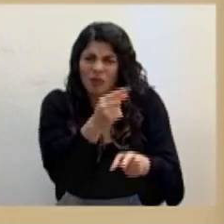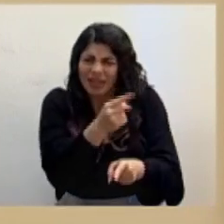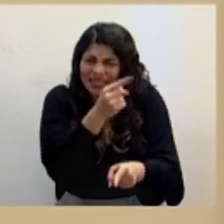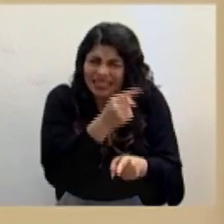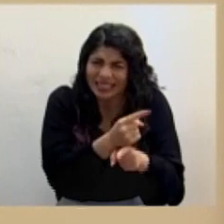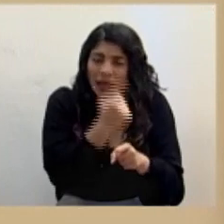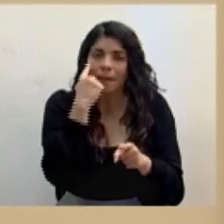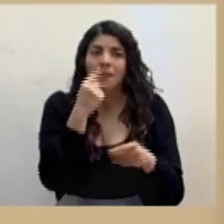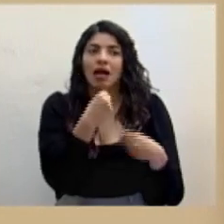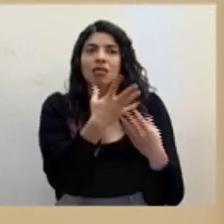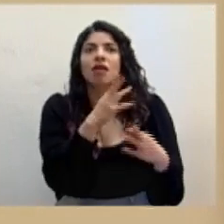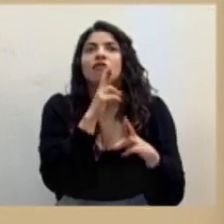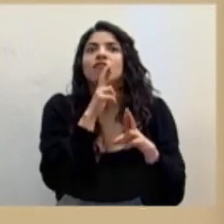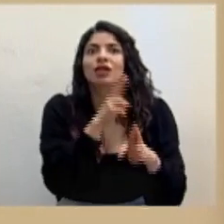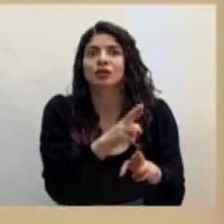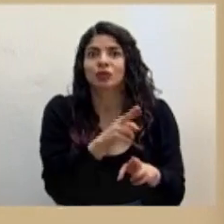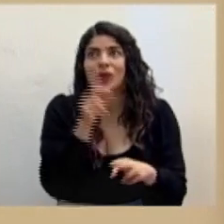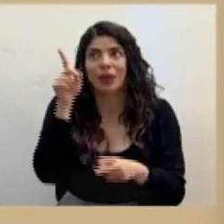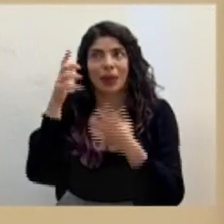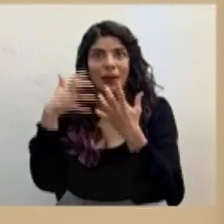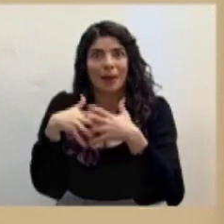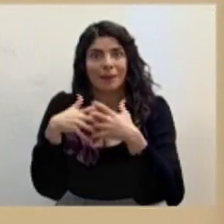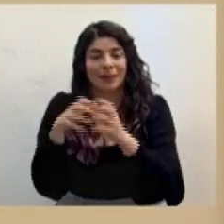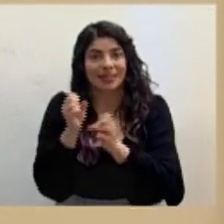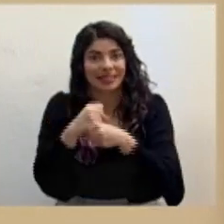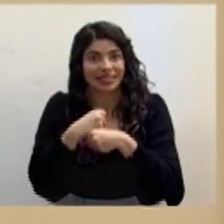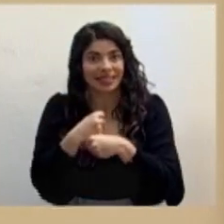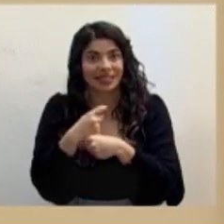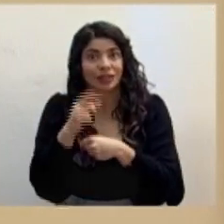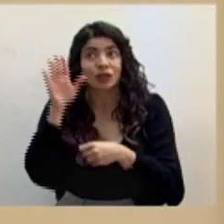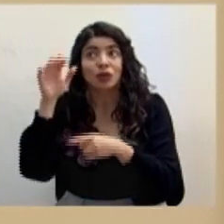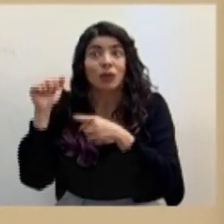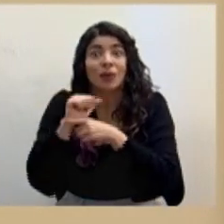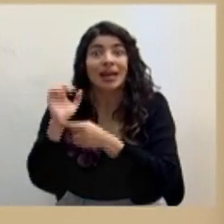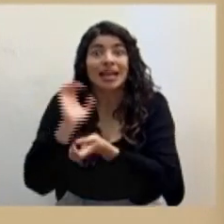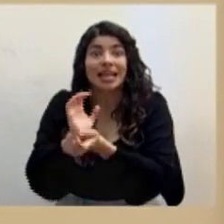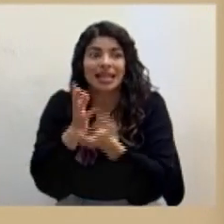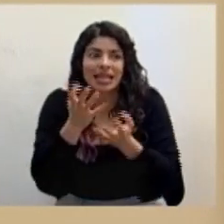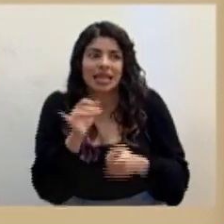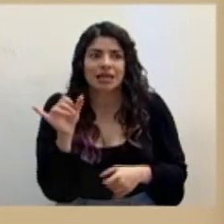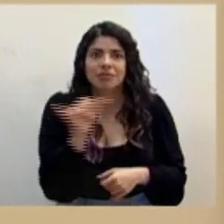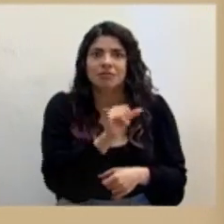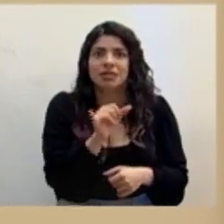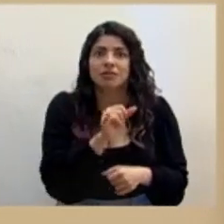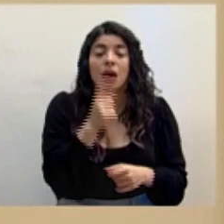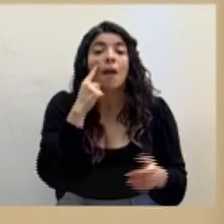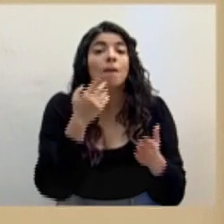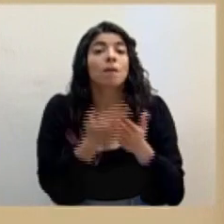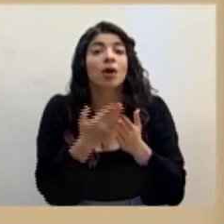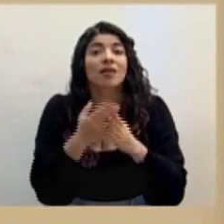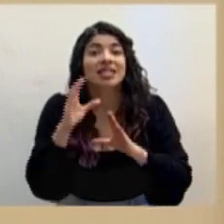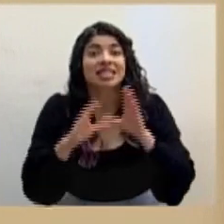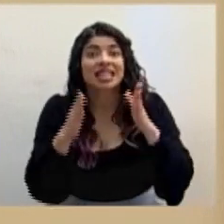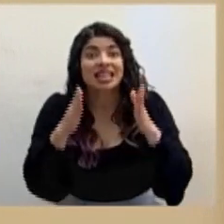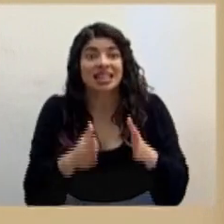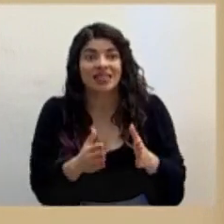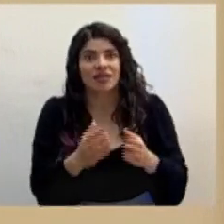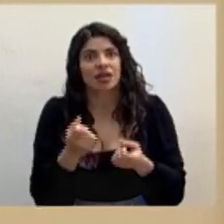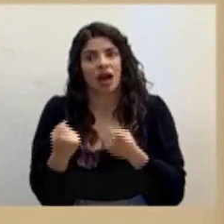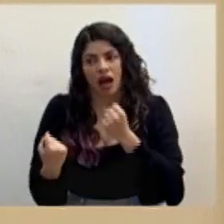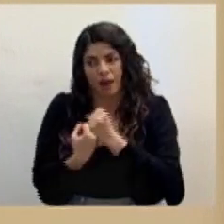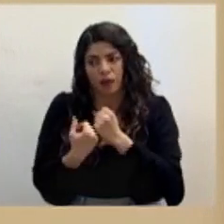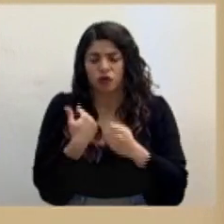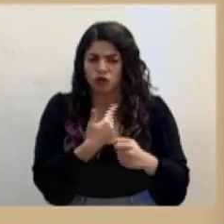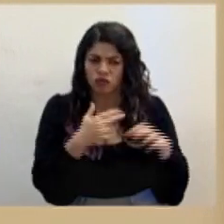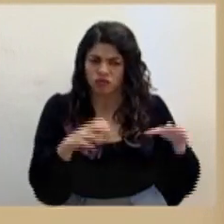tener el efecto que la desarrolladora está evidenciando en sus ensayos clínicos. La evidencia científica es la que nos respalda a hacer las